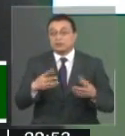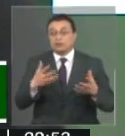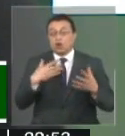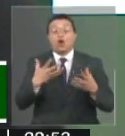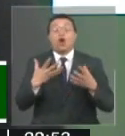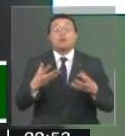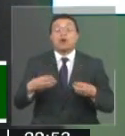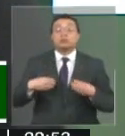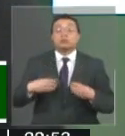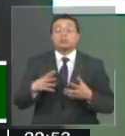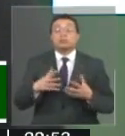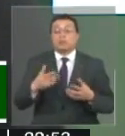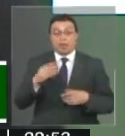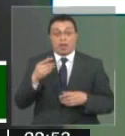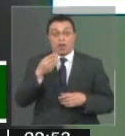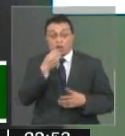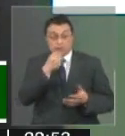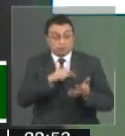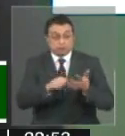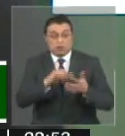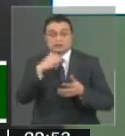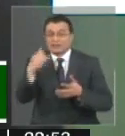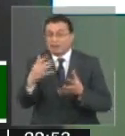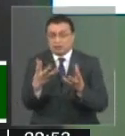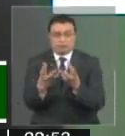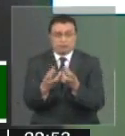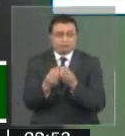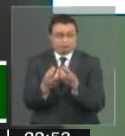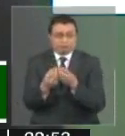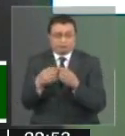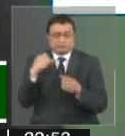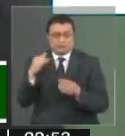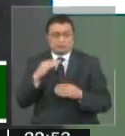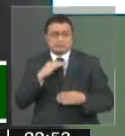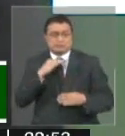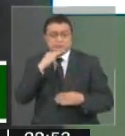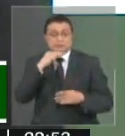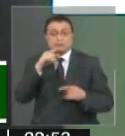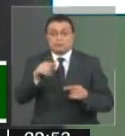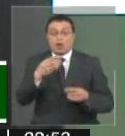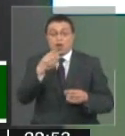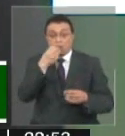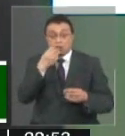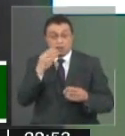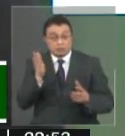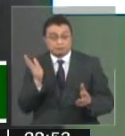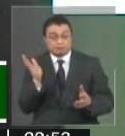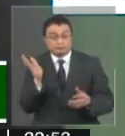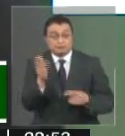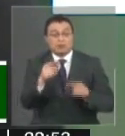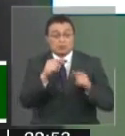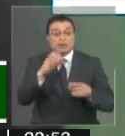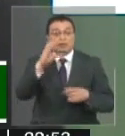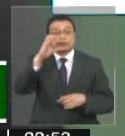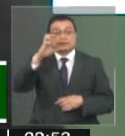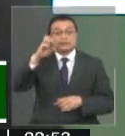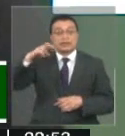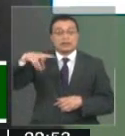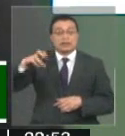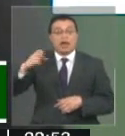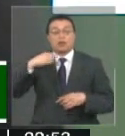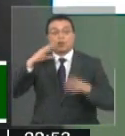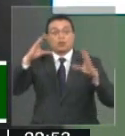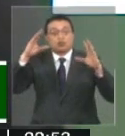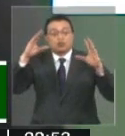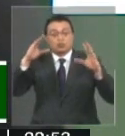lo reciben bien? Maravilloso. El restaurante está lleno siempre. Al restaurante también hacemos una cena al oscuro una